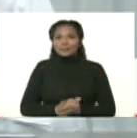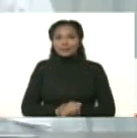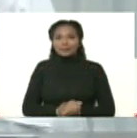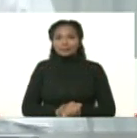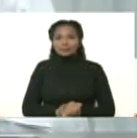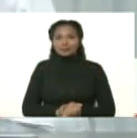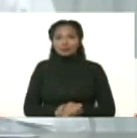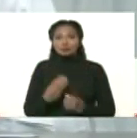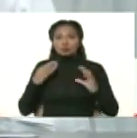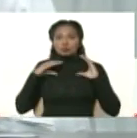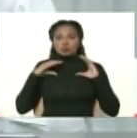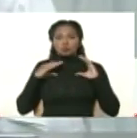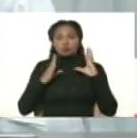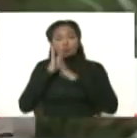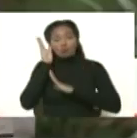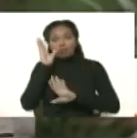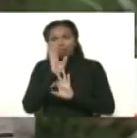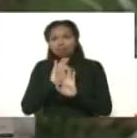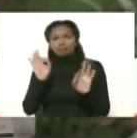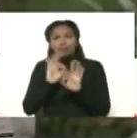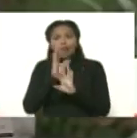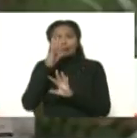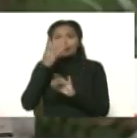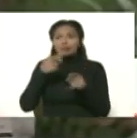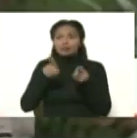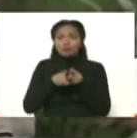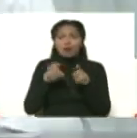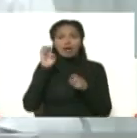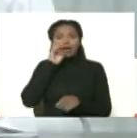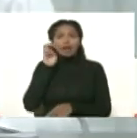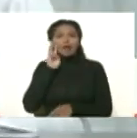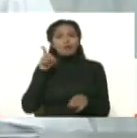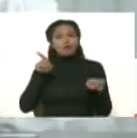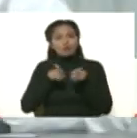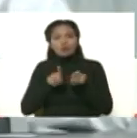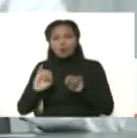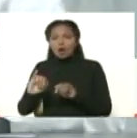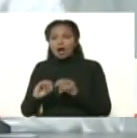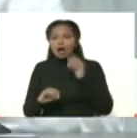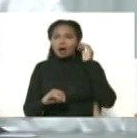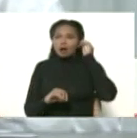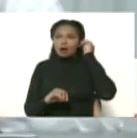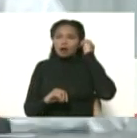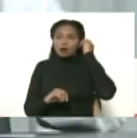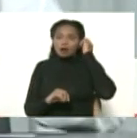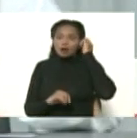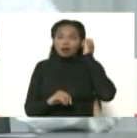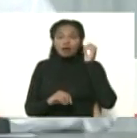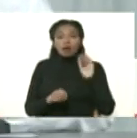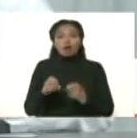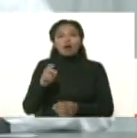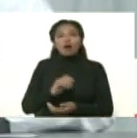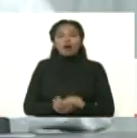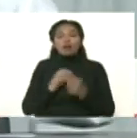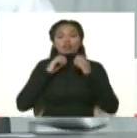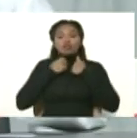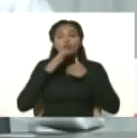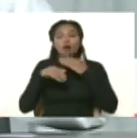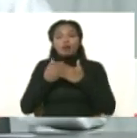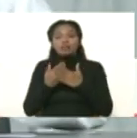Aristóbulo no descansa. Se parece en eso a Evo Morales. Aristóbulo está de las 5 de la mañana hasta las 12 de la